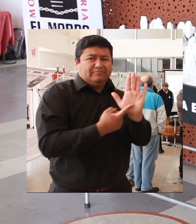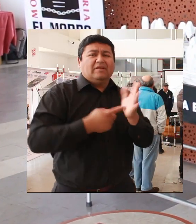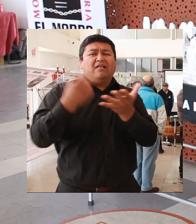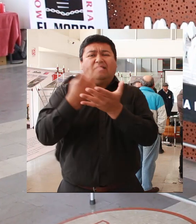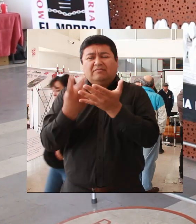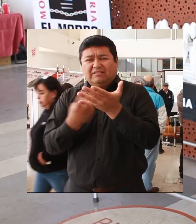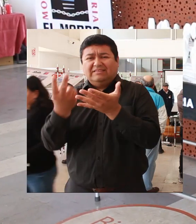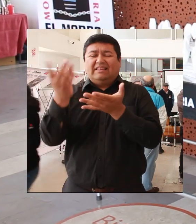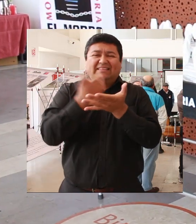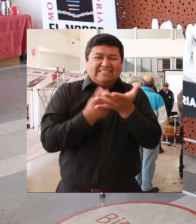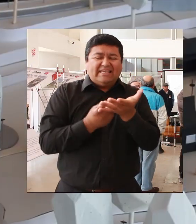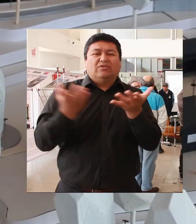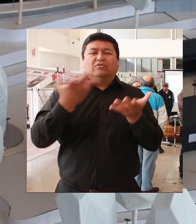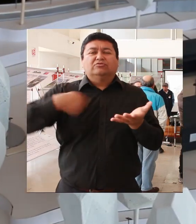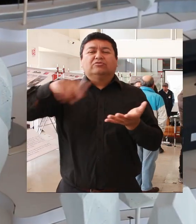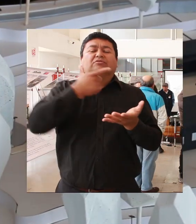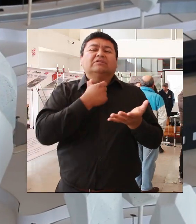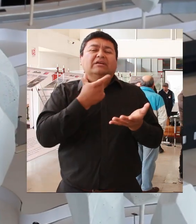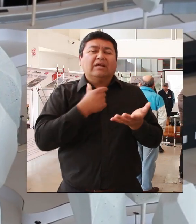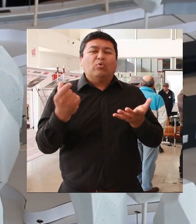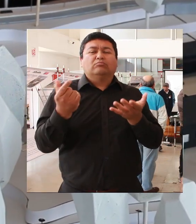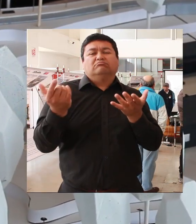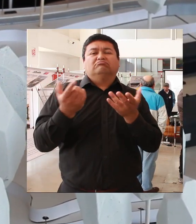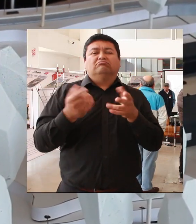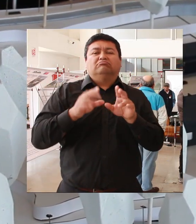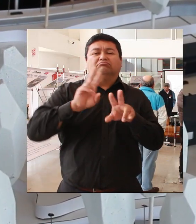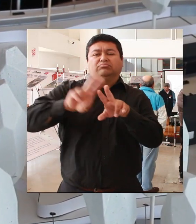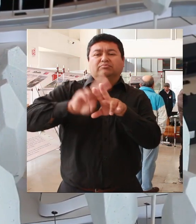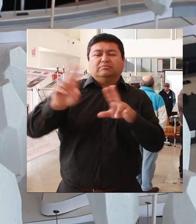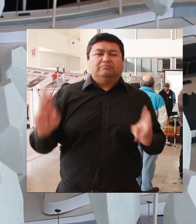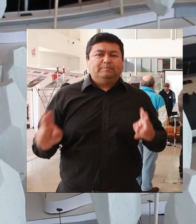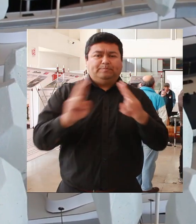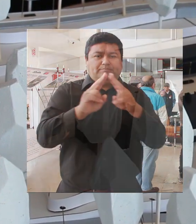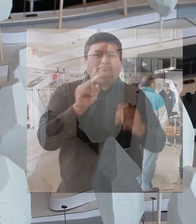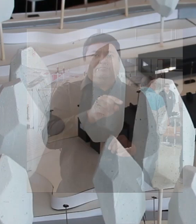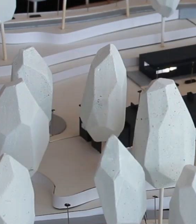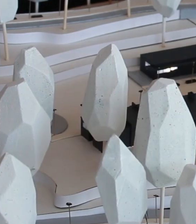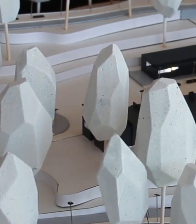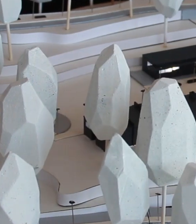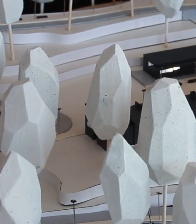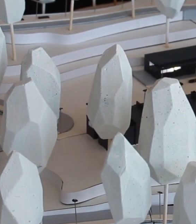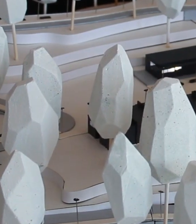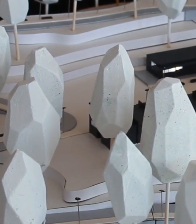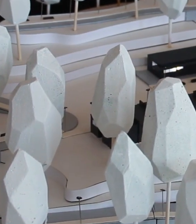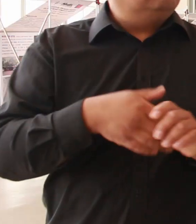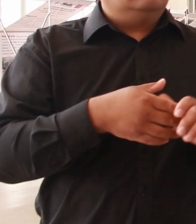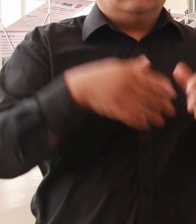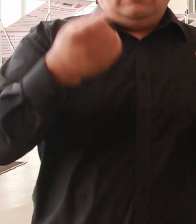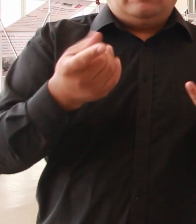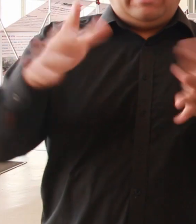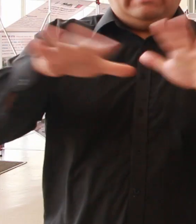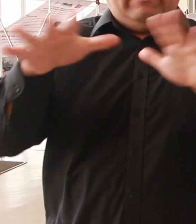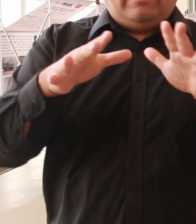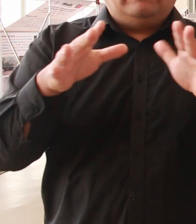está mostrándose lo que queremos que se construya ahí. Es una actividad de